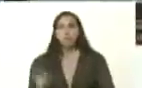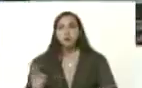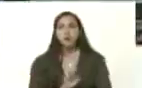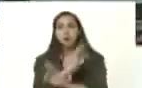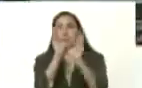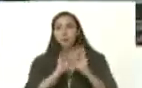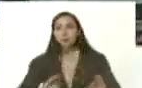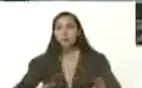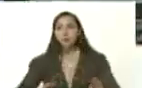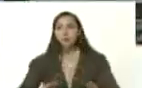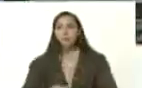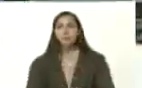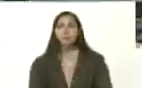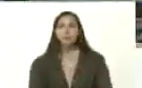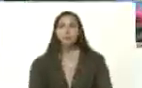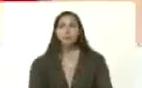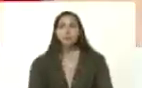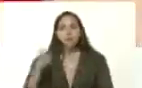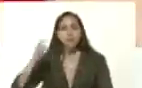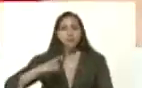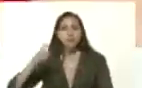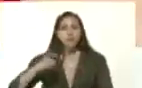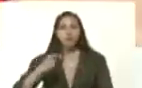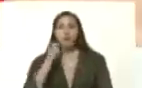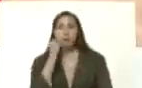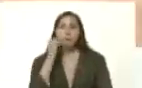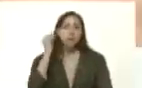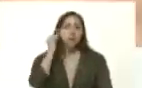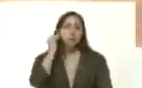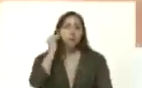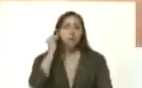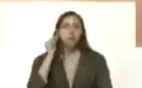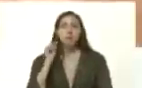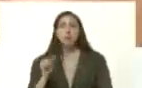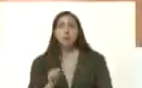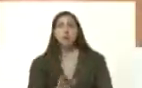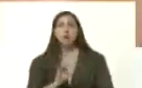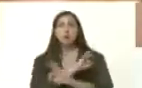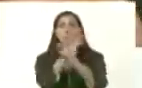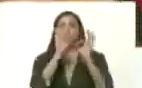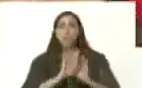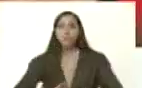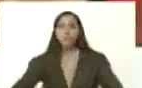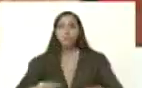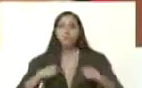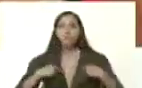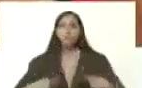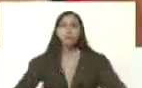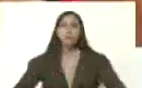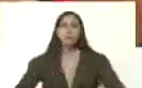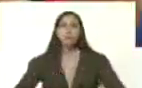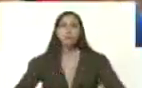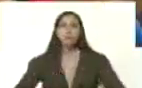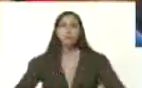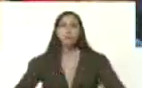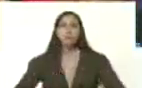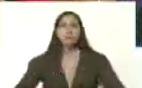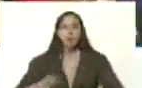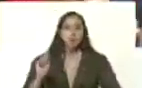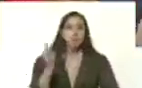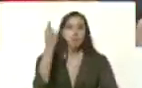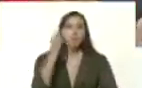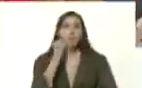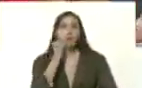el modelo que llega allá donde está la necesidad del hombre, de la mujer. Es el modelo humanista. Es el que pone primero al hombre, a la